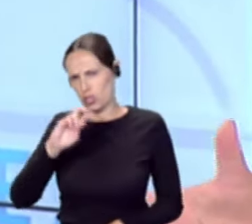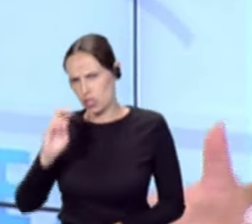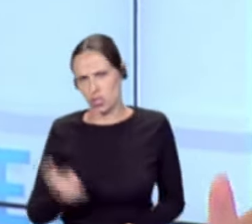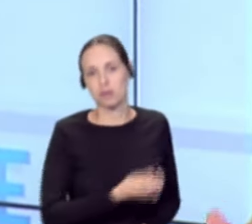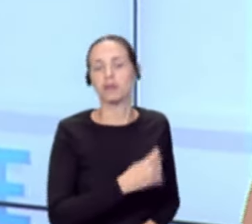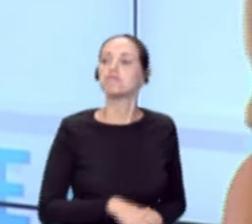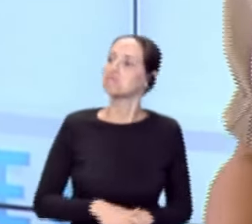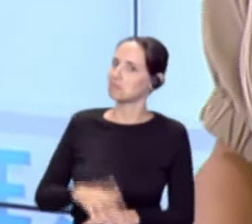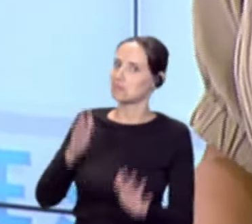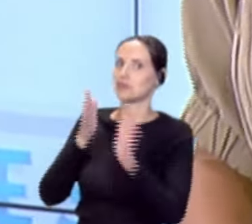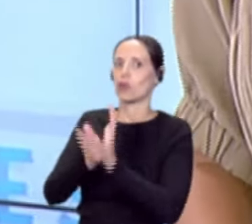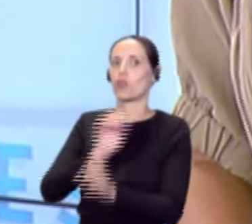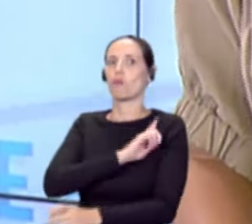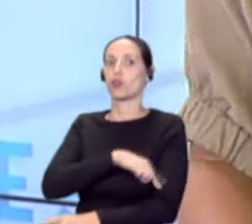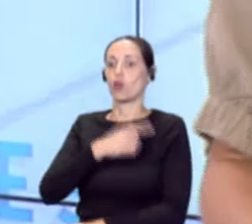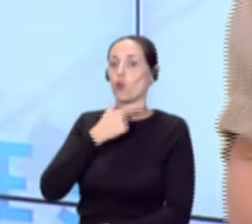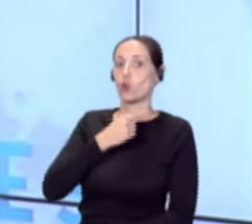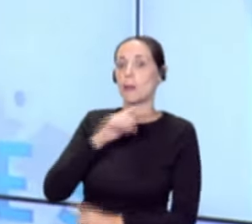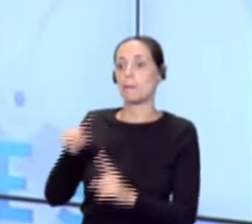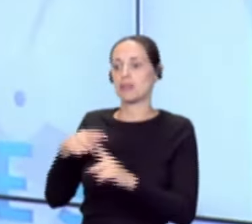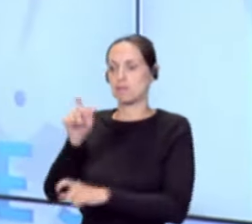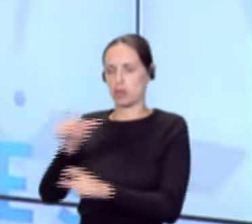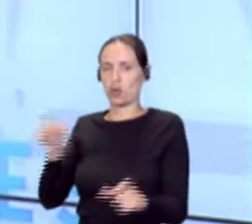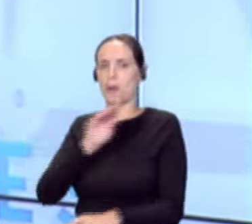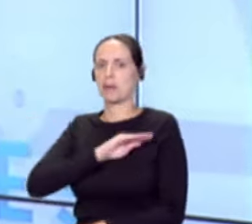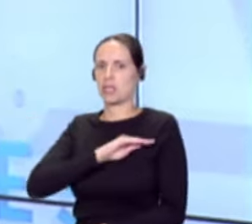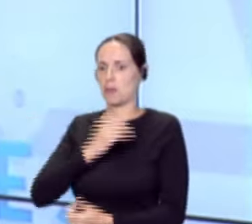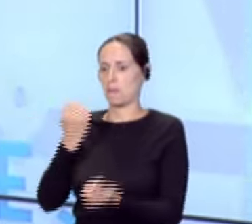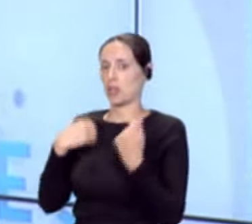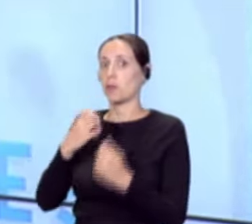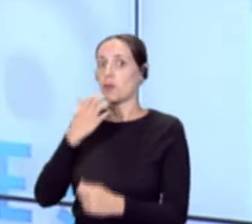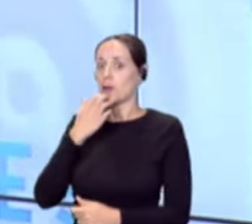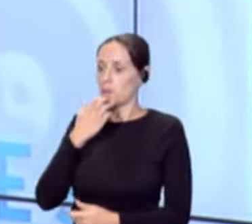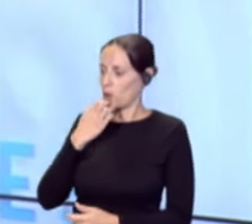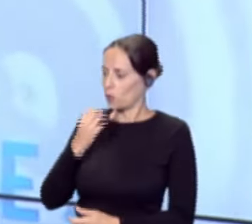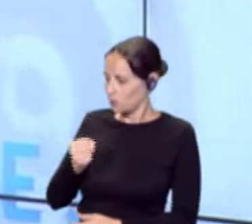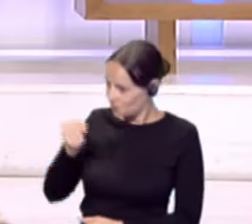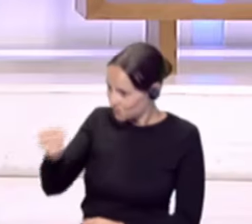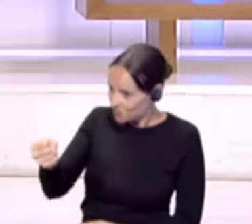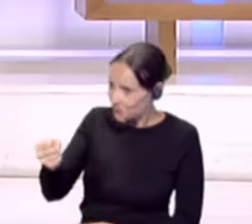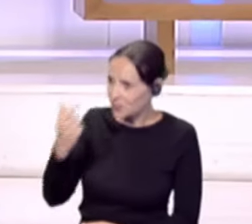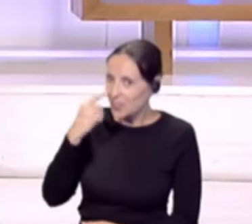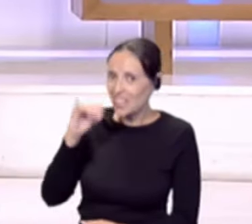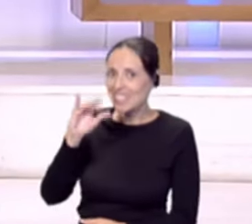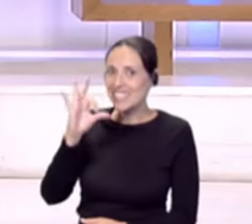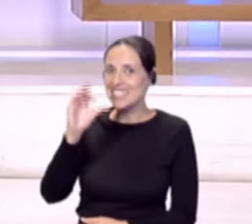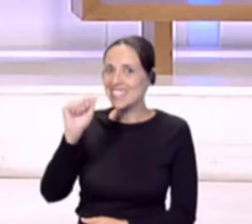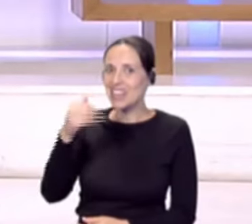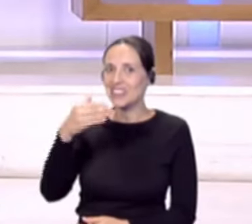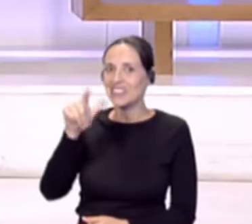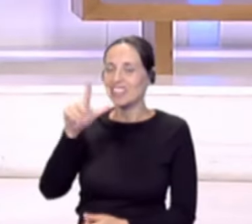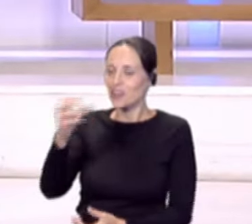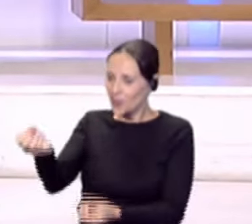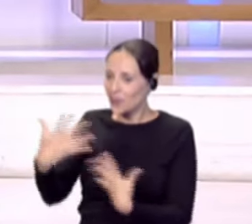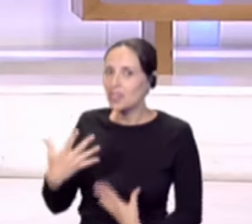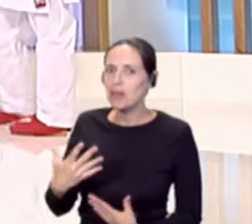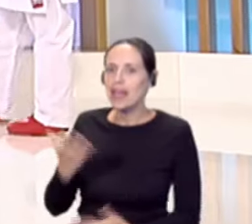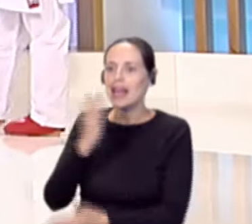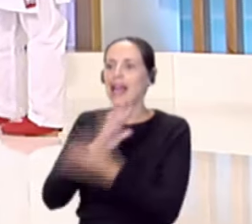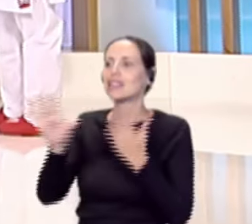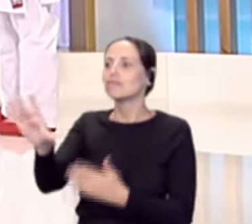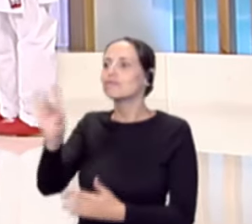que gusta y sí. que practica mucha gente. Por ejemplo, ellos, ahí tienes, Isabel, el micro. Bueno, cuéntanos, ¿por qué el karate? ¿Qué es lo